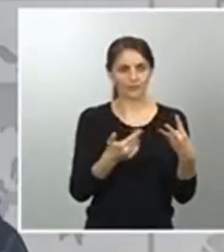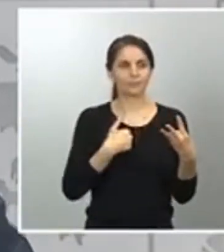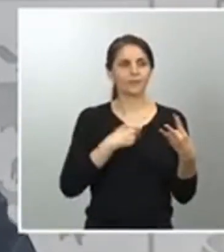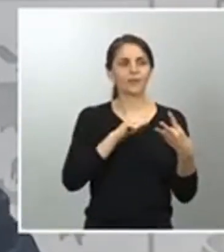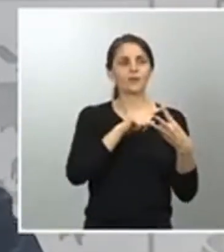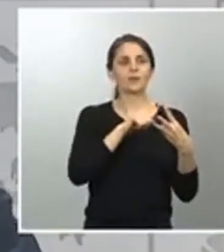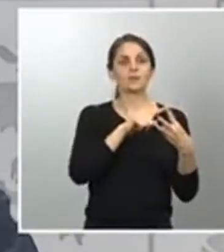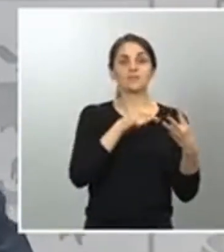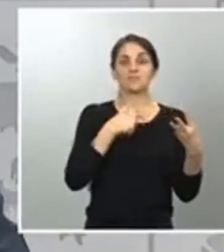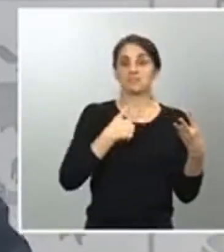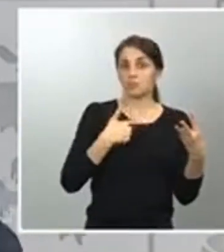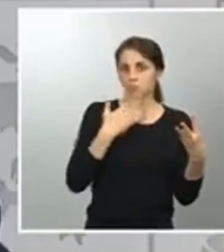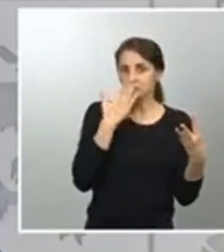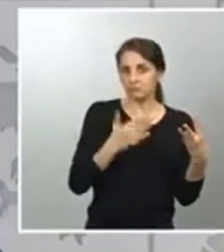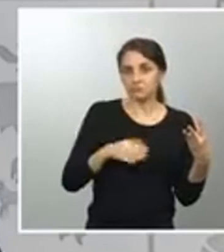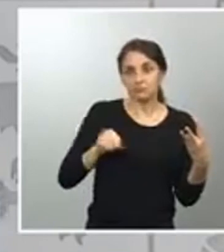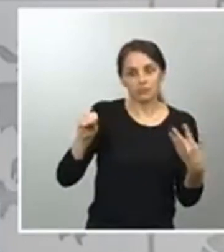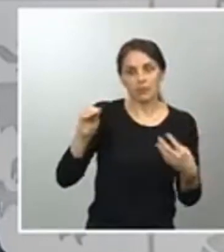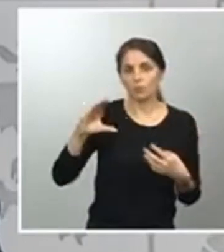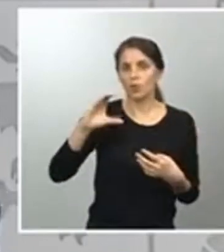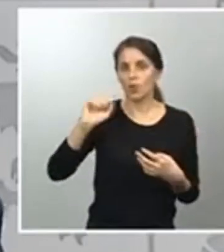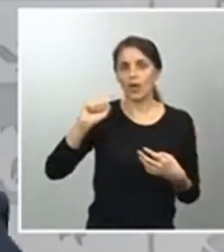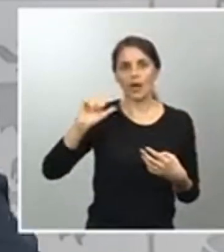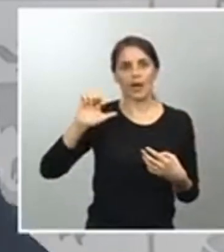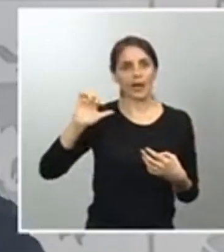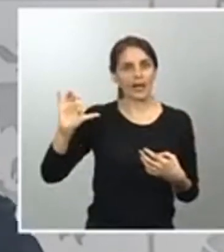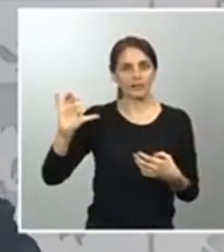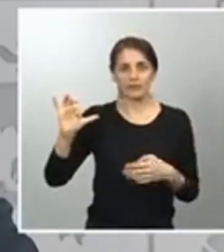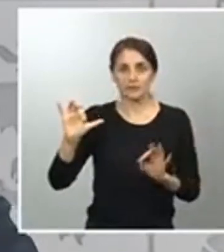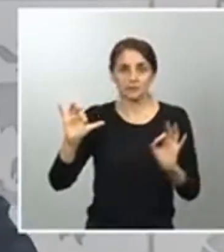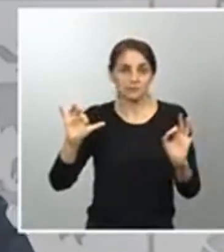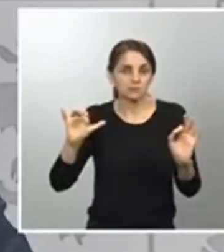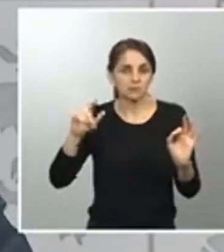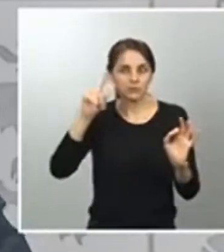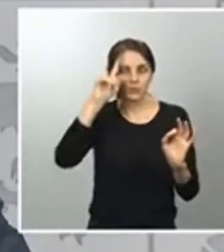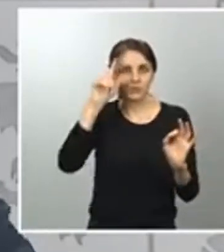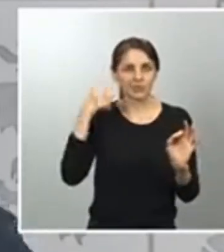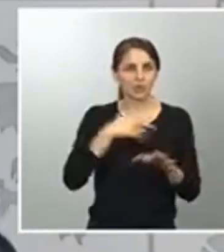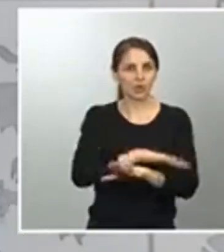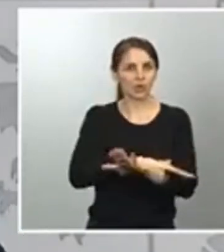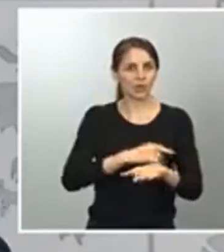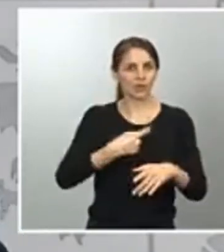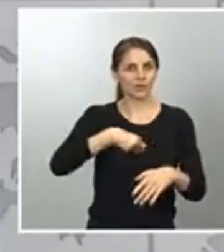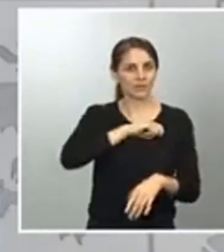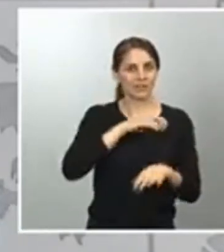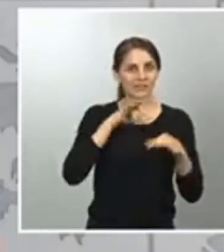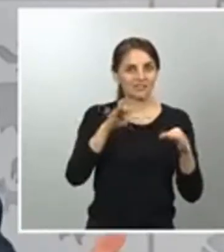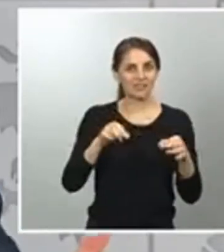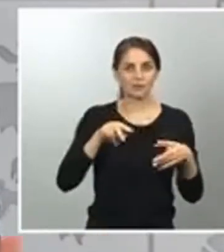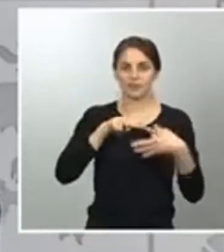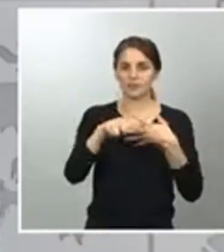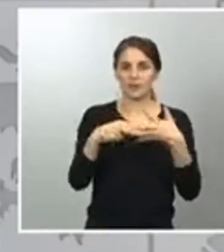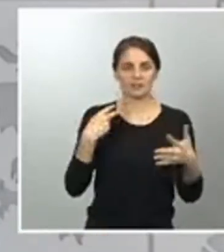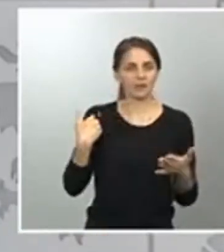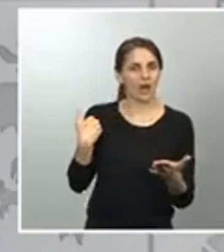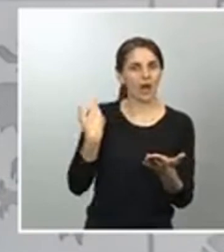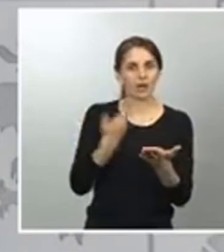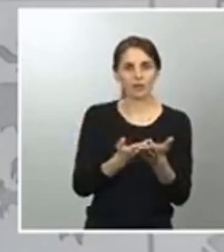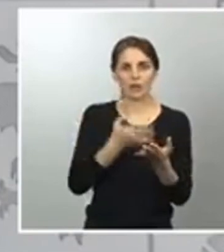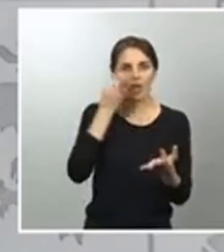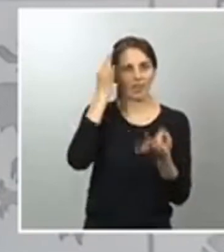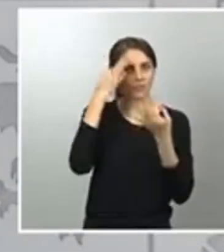CAES, no tenemos ningún problema. El criterio que ha seguido siempre el Gobierno de España es de máxima transparencia en todos los datos que